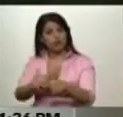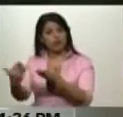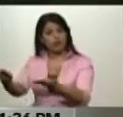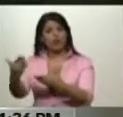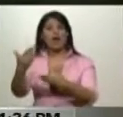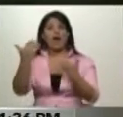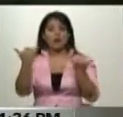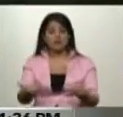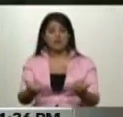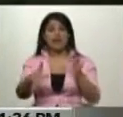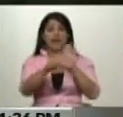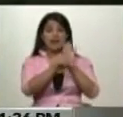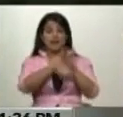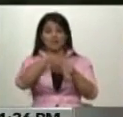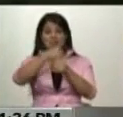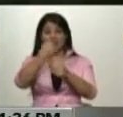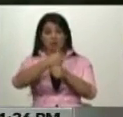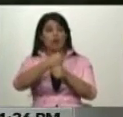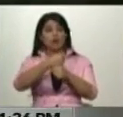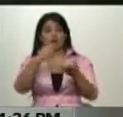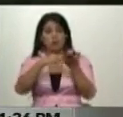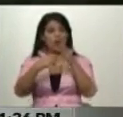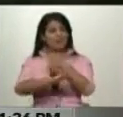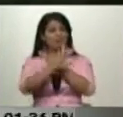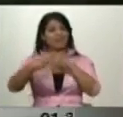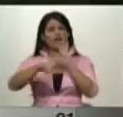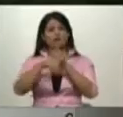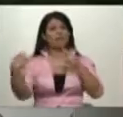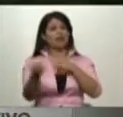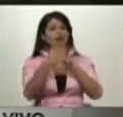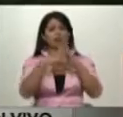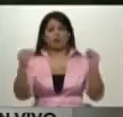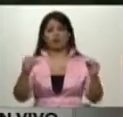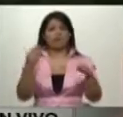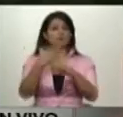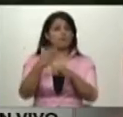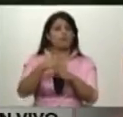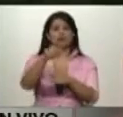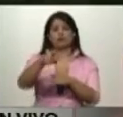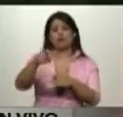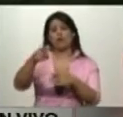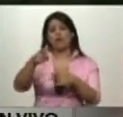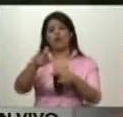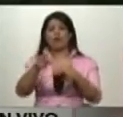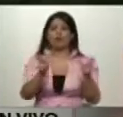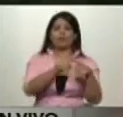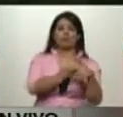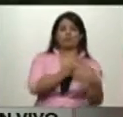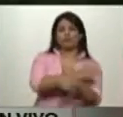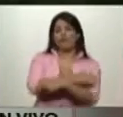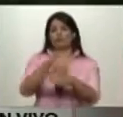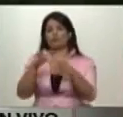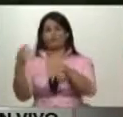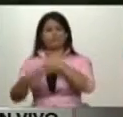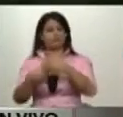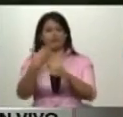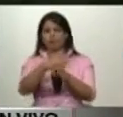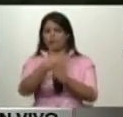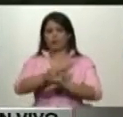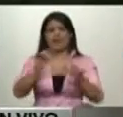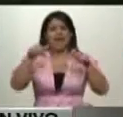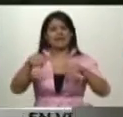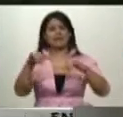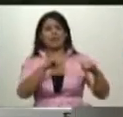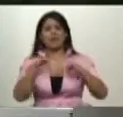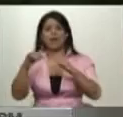por ejemplo, por la ley de inamovilidad laboral. Incluso a los que no comparten el proyecto revolucionario, pero que van a contar con una